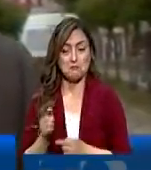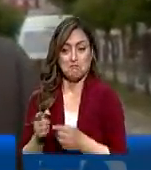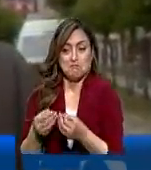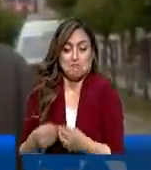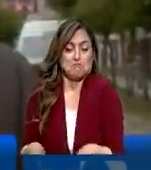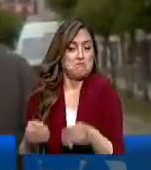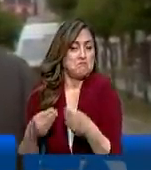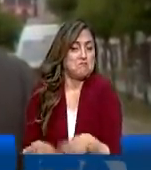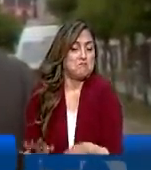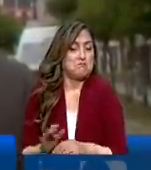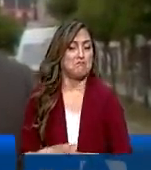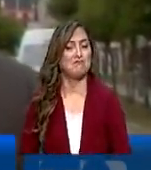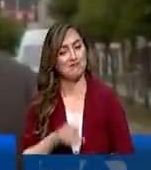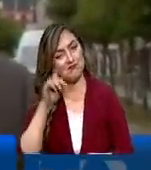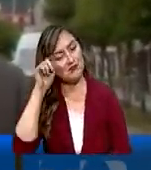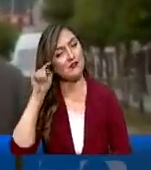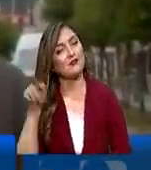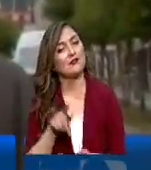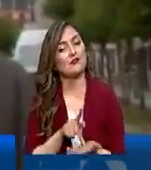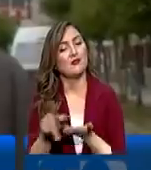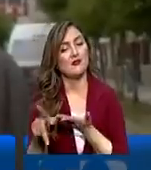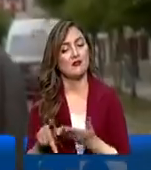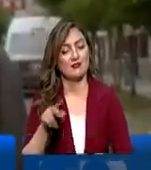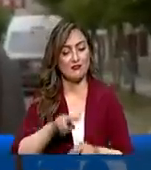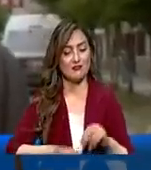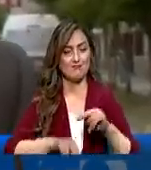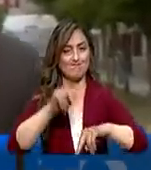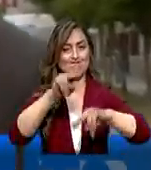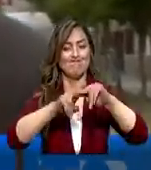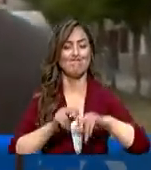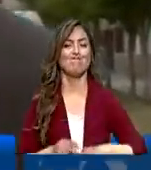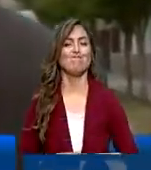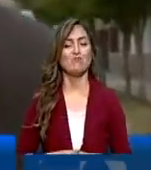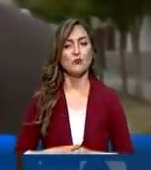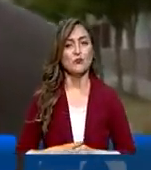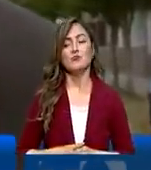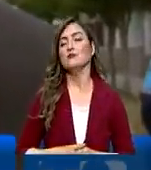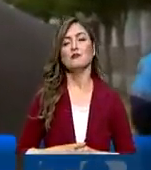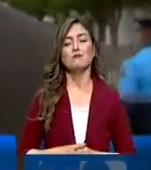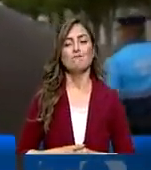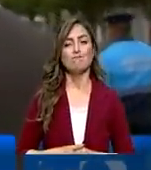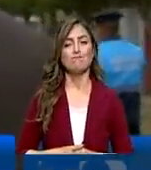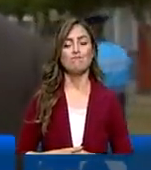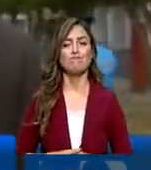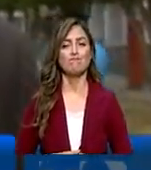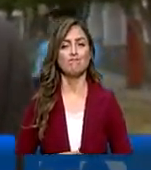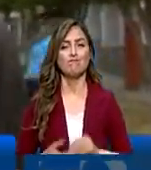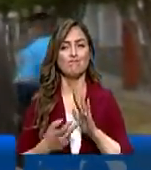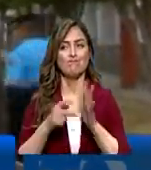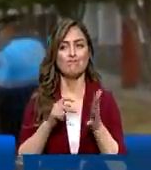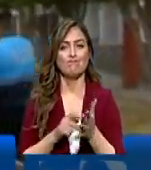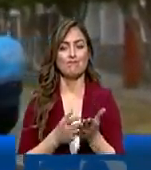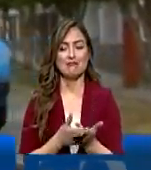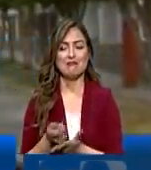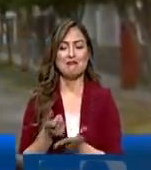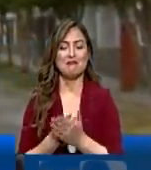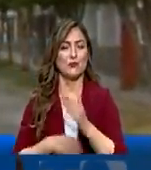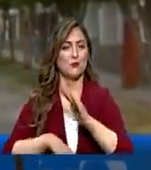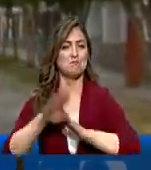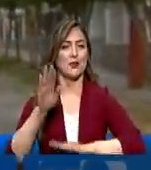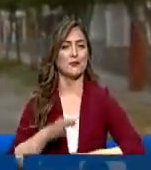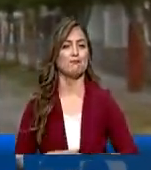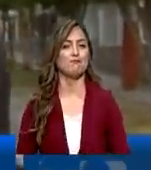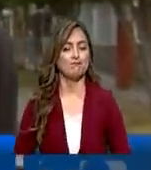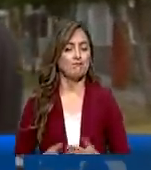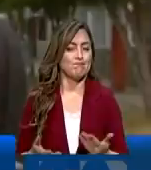perdiendo, porque recuerde usted que tenemos que pagar la obra y eso indudablemente nos va a significar un costo más grande, porque ni